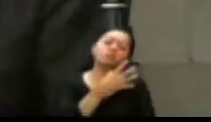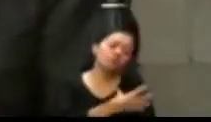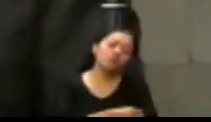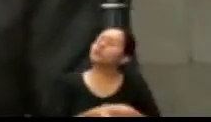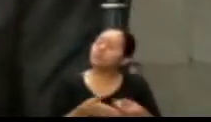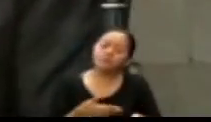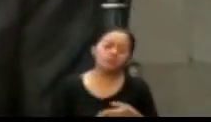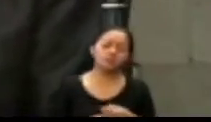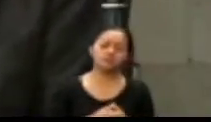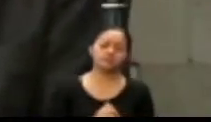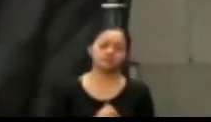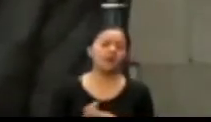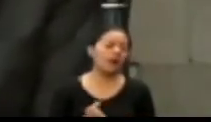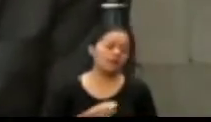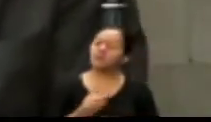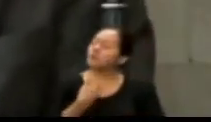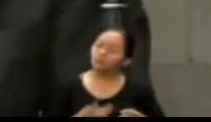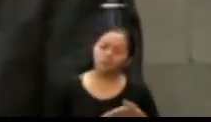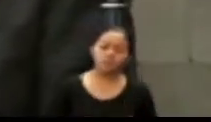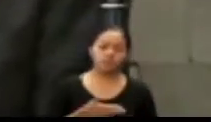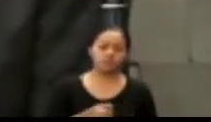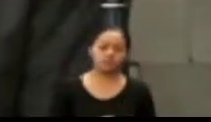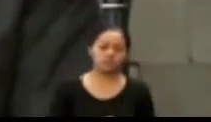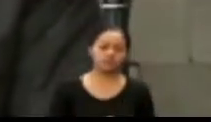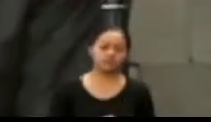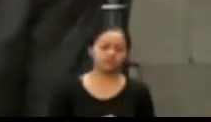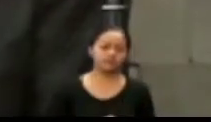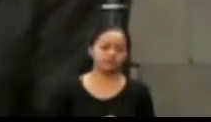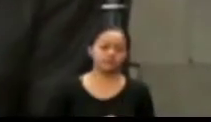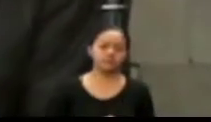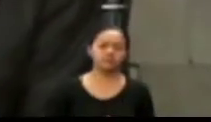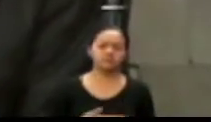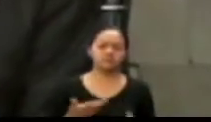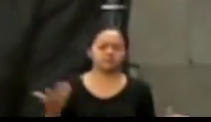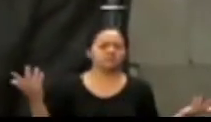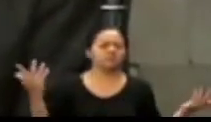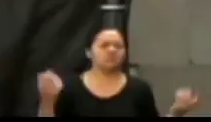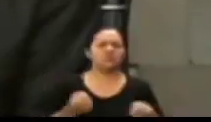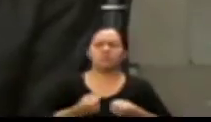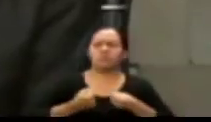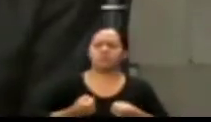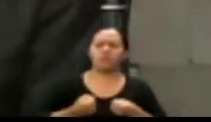el tema de la democracia que se defiende contra poderes increíbles, y